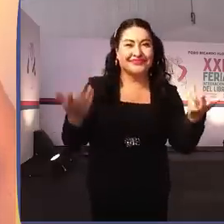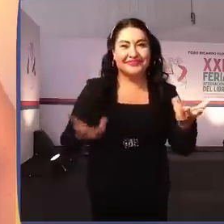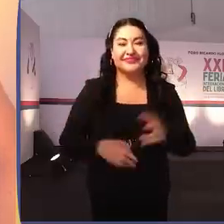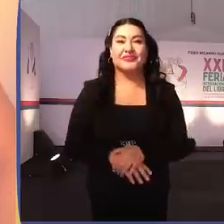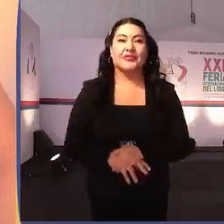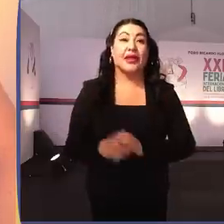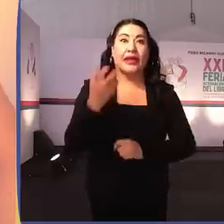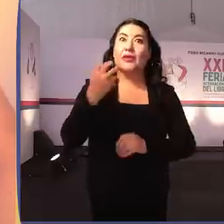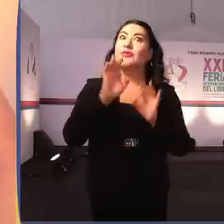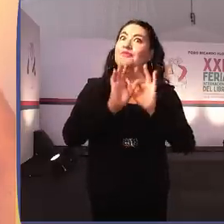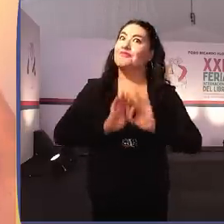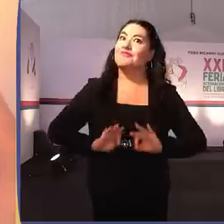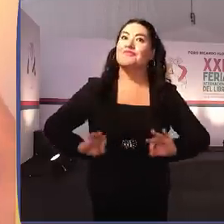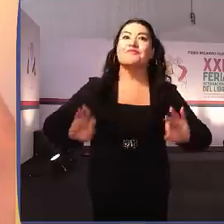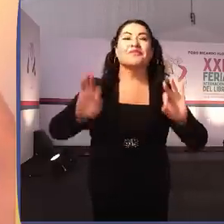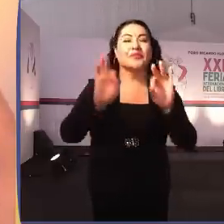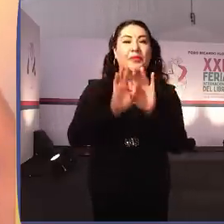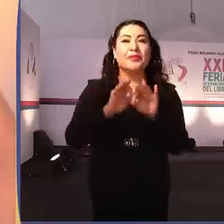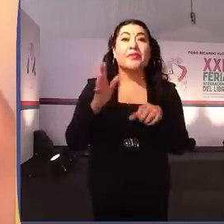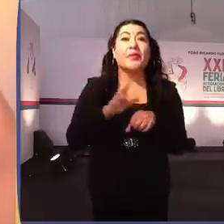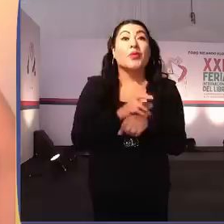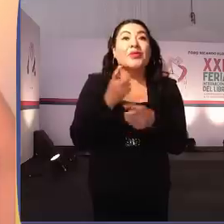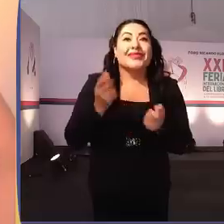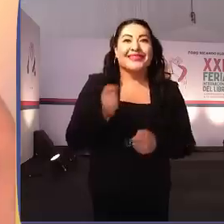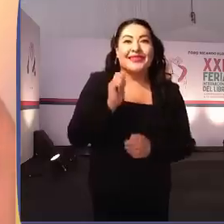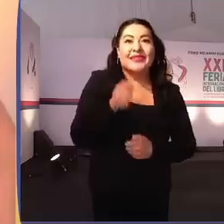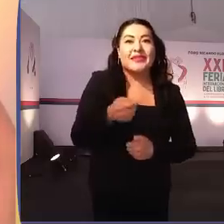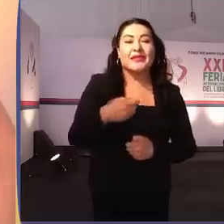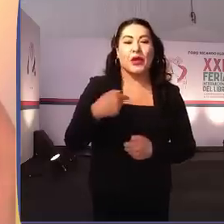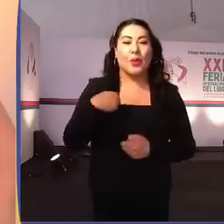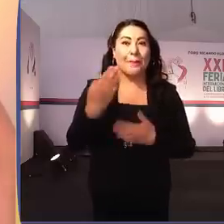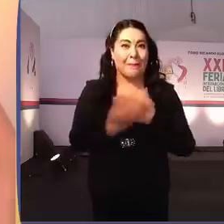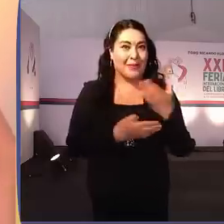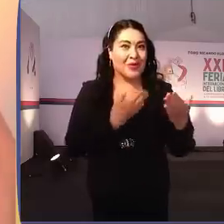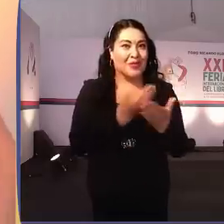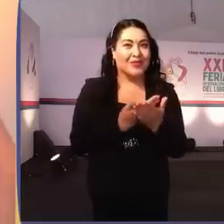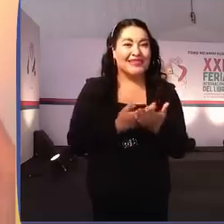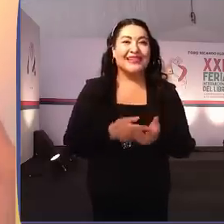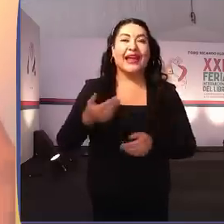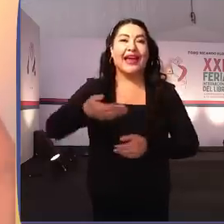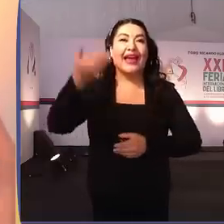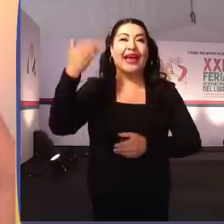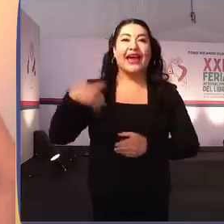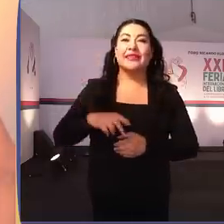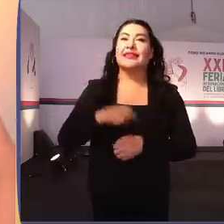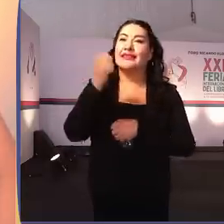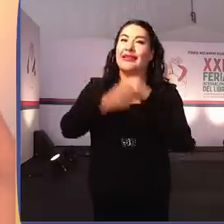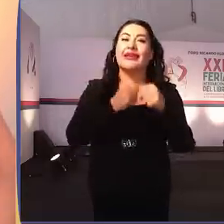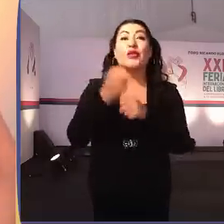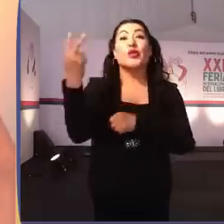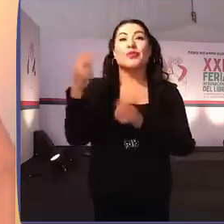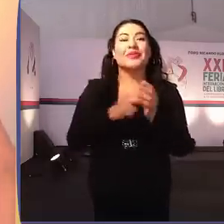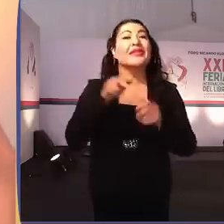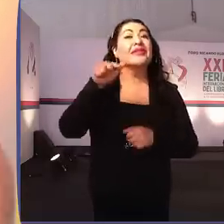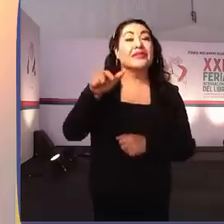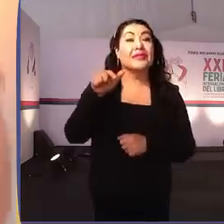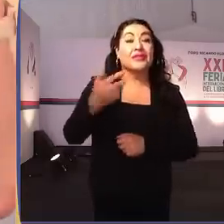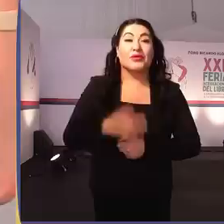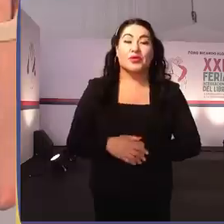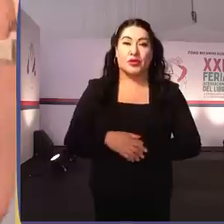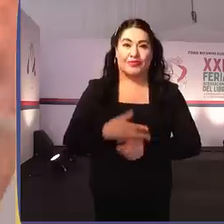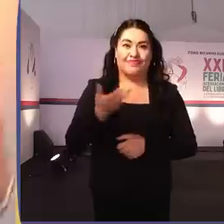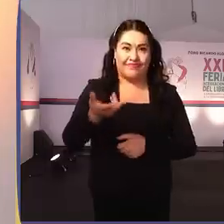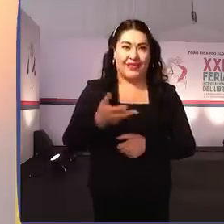Eso es importante porque tiene que ver con la propuesta que les hice a ustedes en 2018, de que